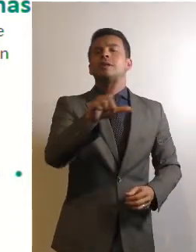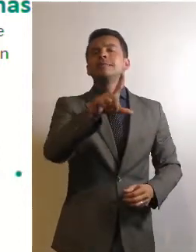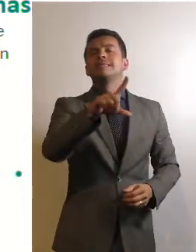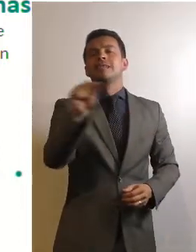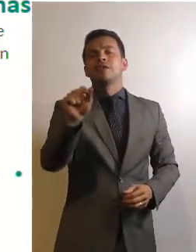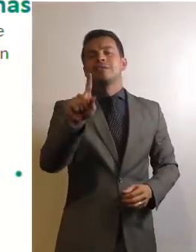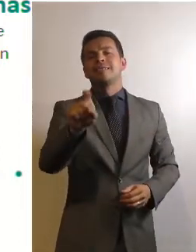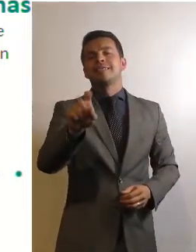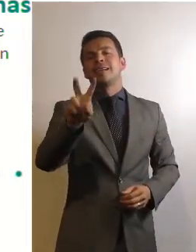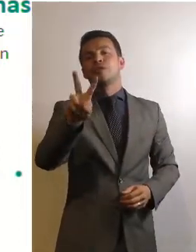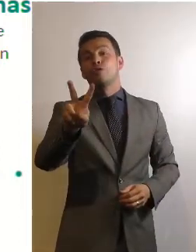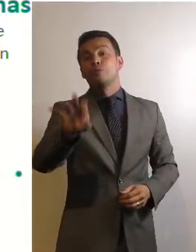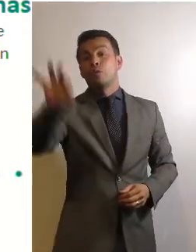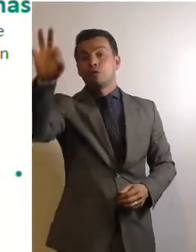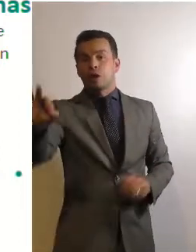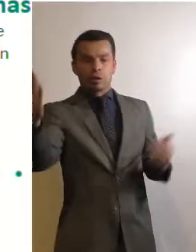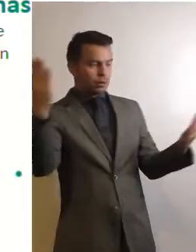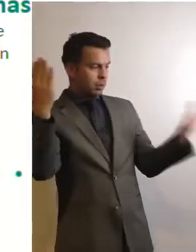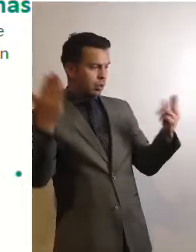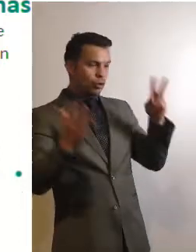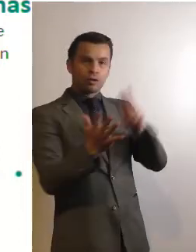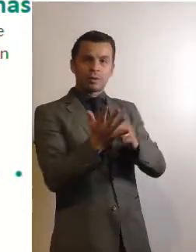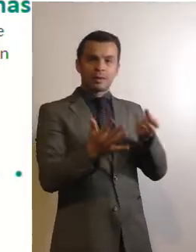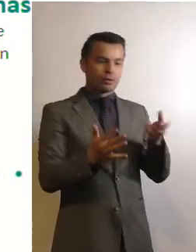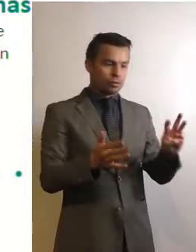en el 2018.